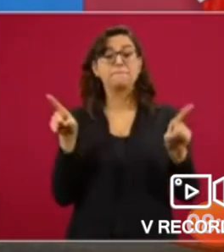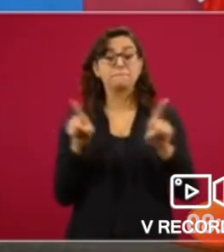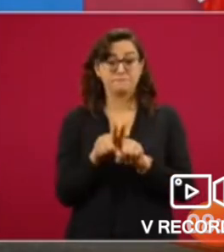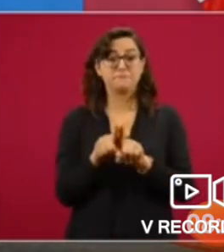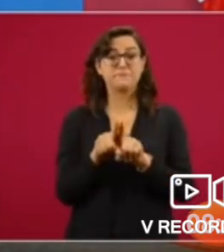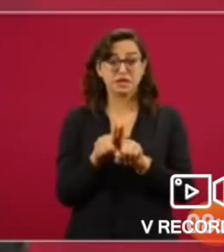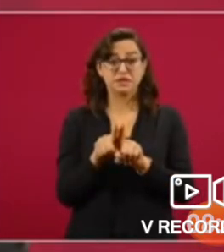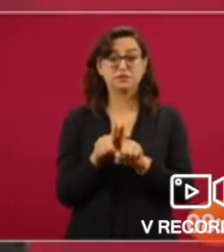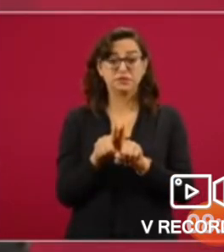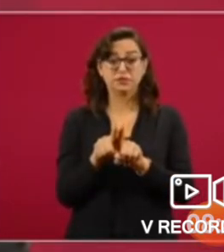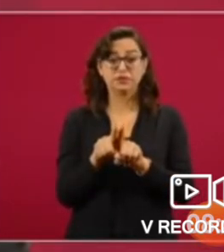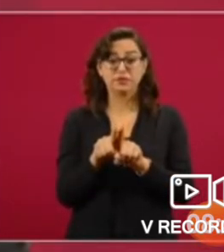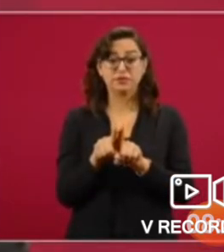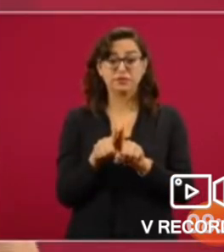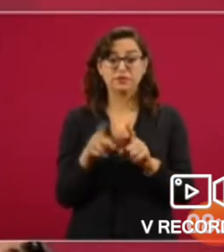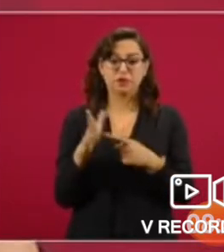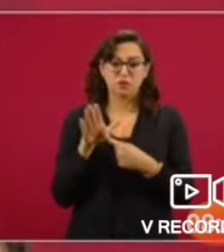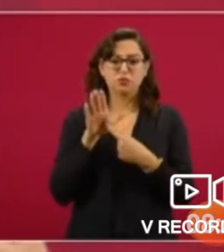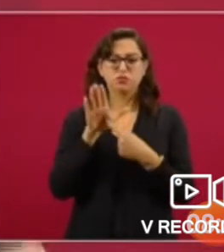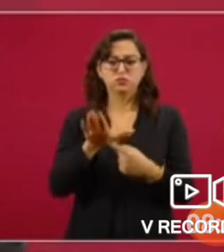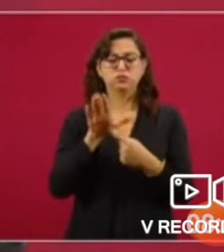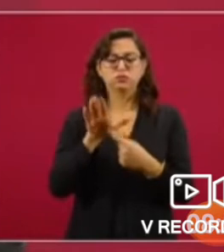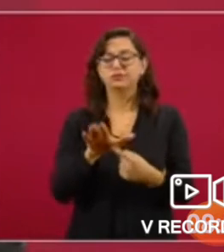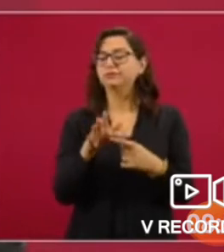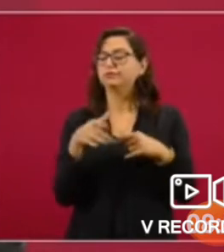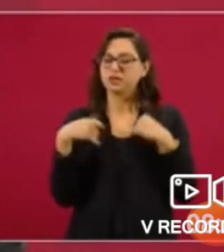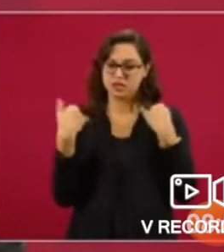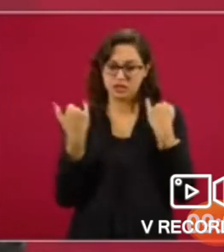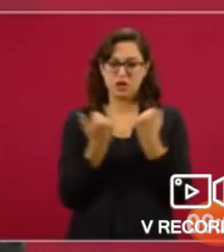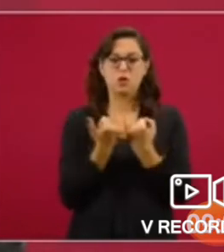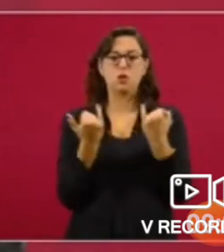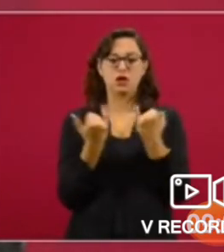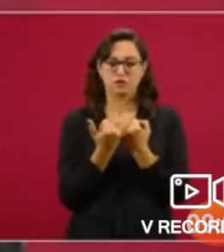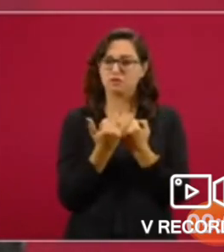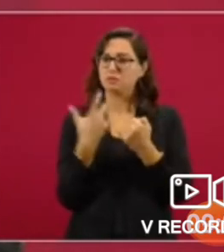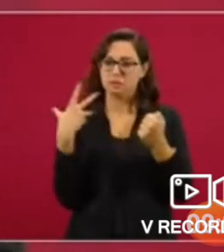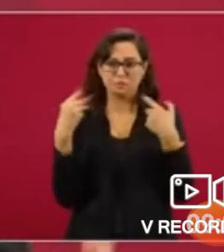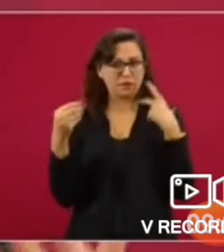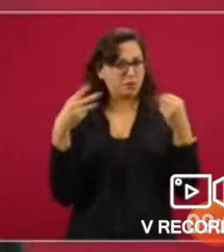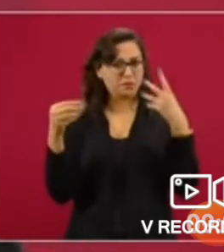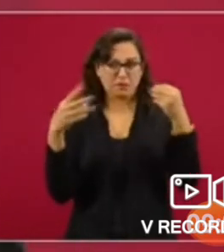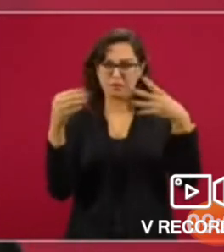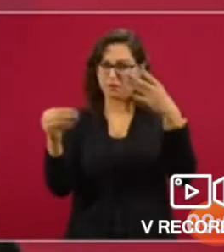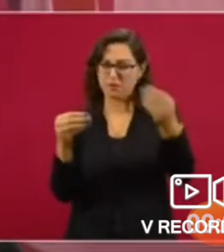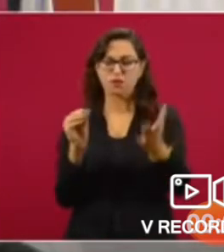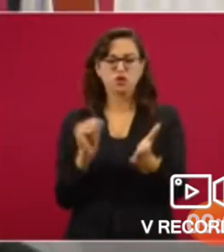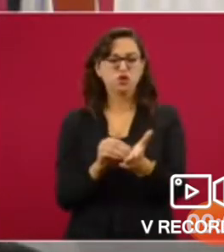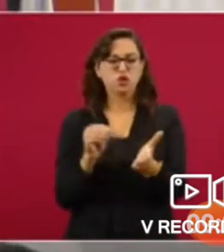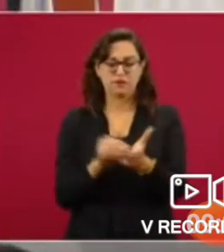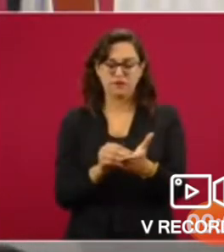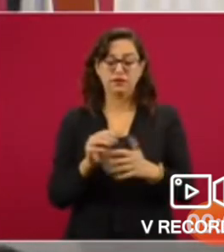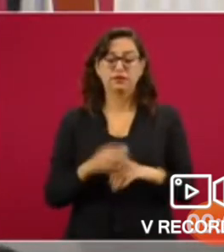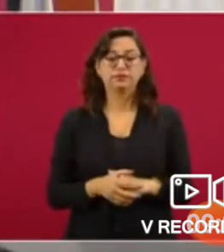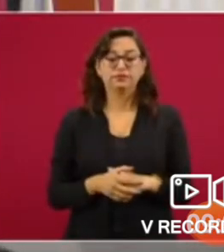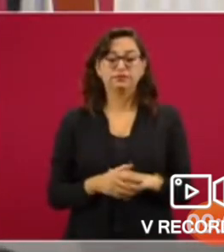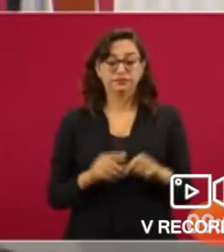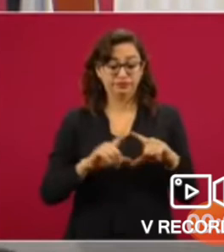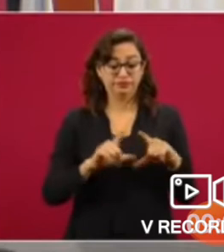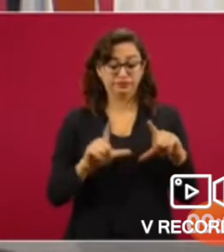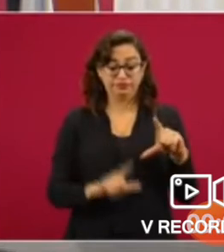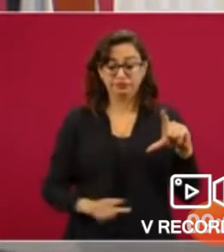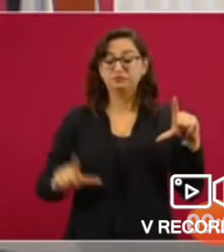Mediterráneo oriental, y se muestra también cómo hay una intensa transmisión. En el caso de México tenemos